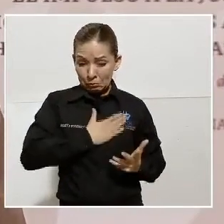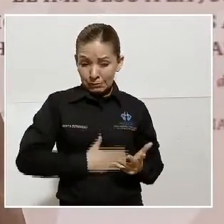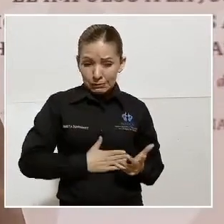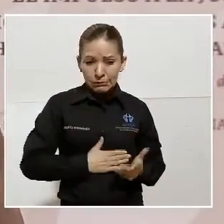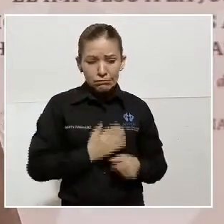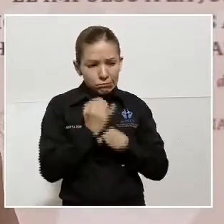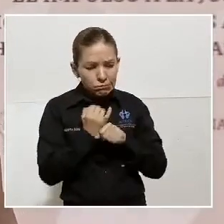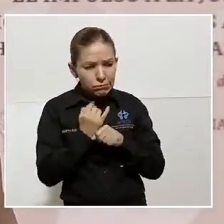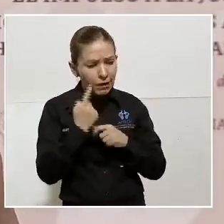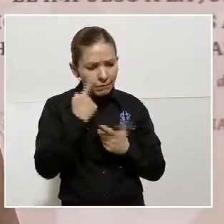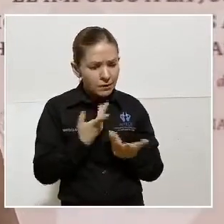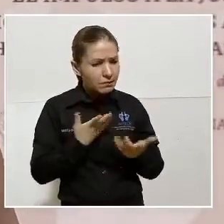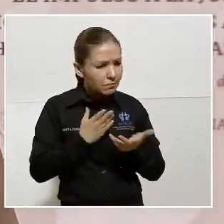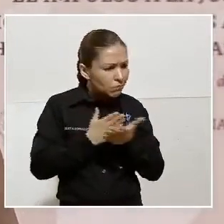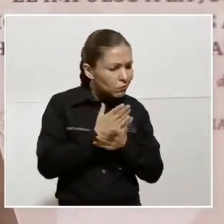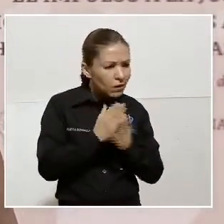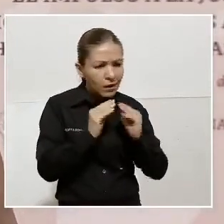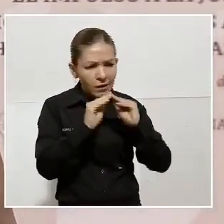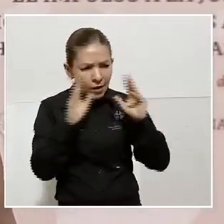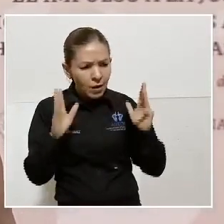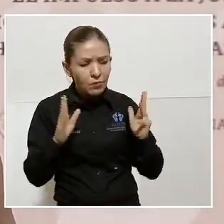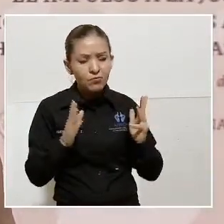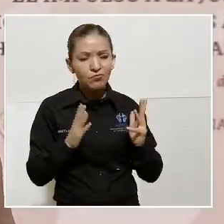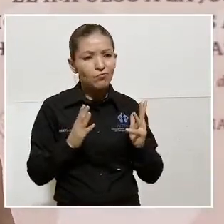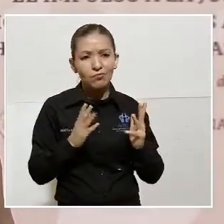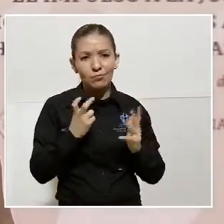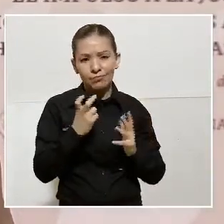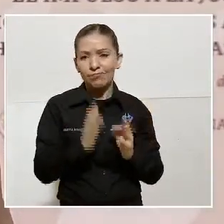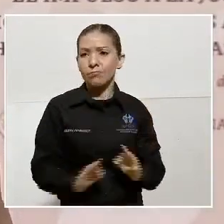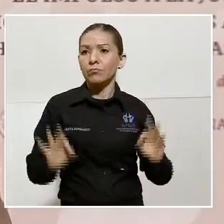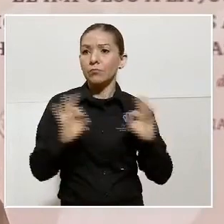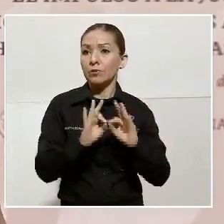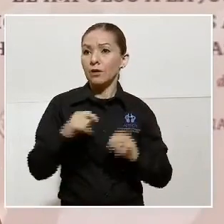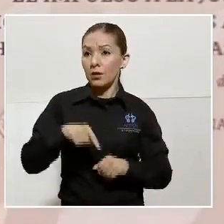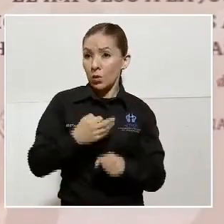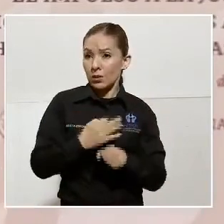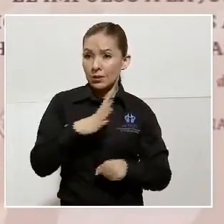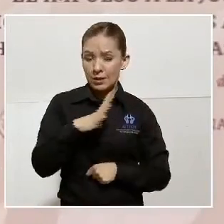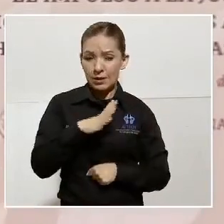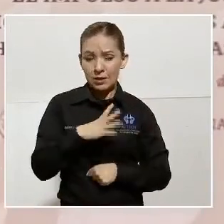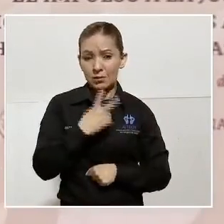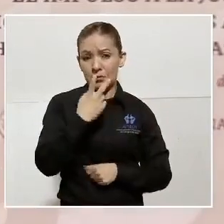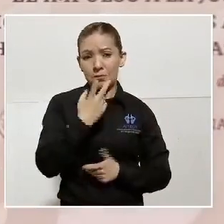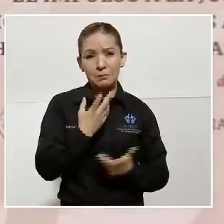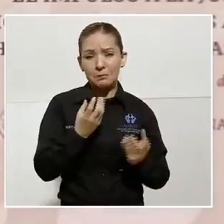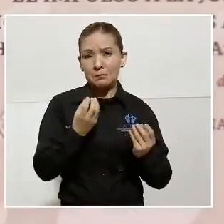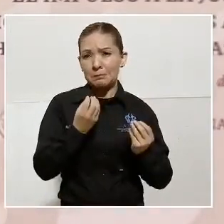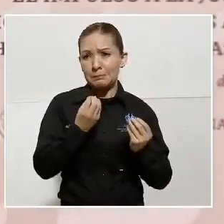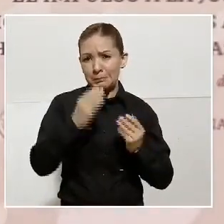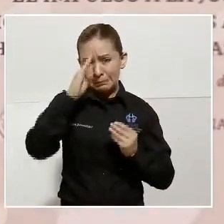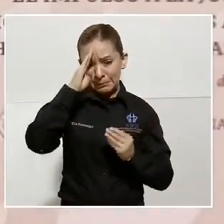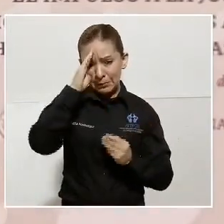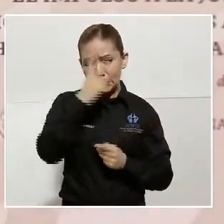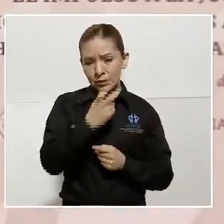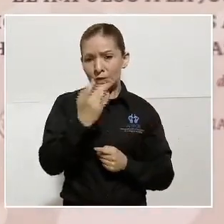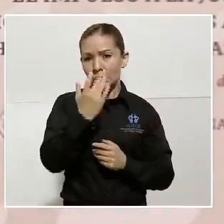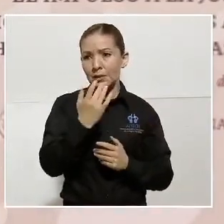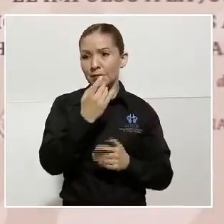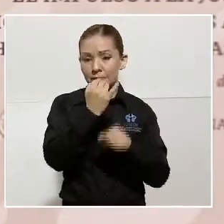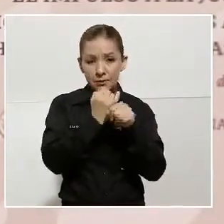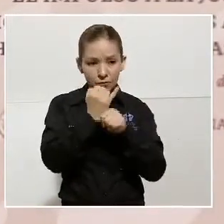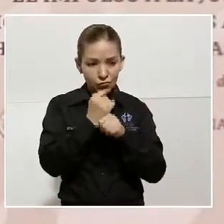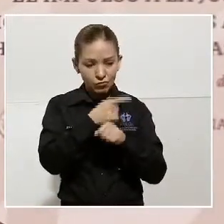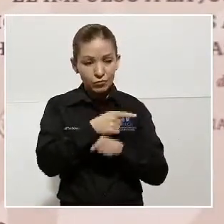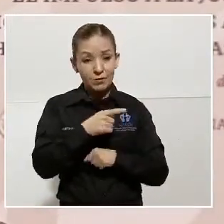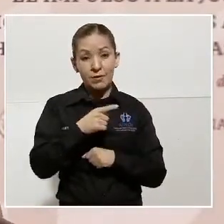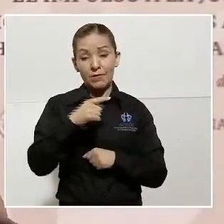tener en cuenta que hay alrededor de 250 averiguaciones previas abiertas en la Fiscalía General de